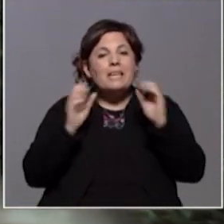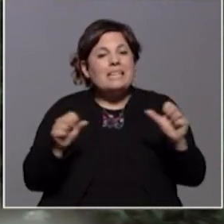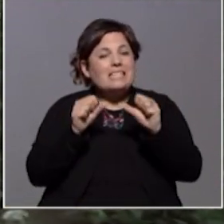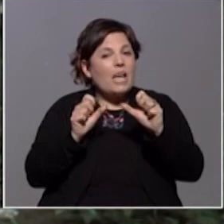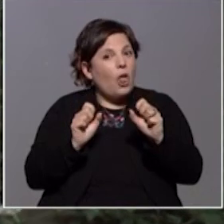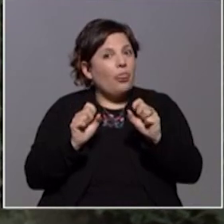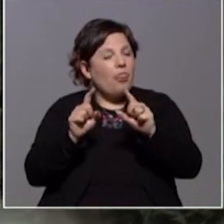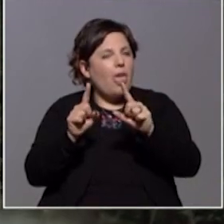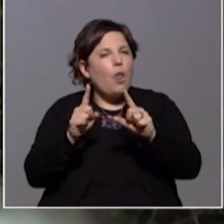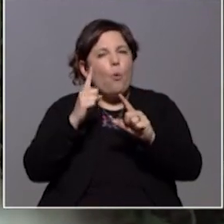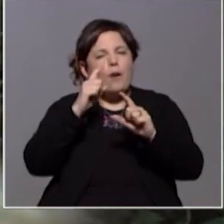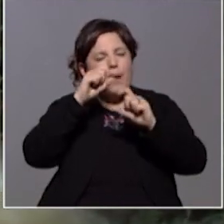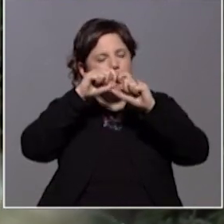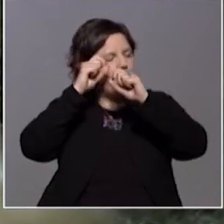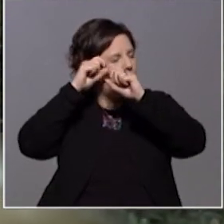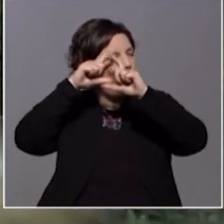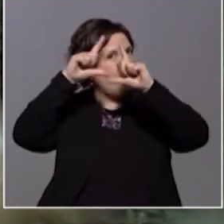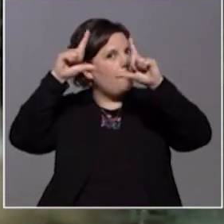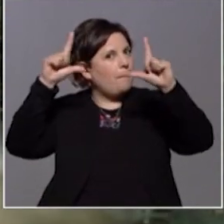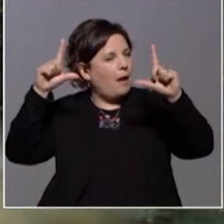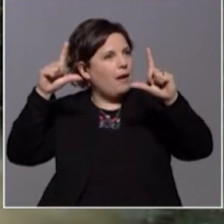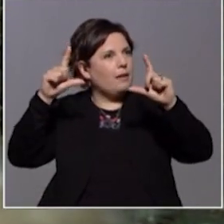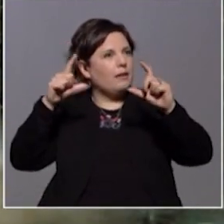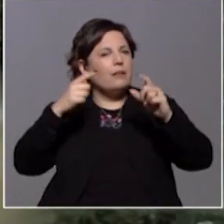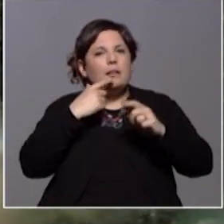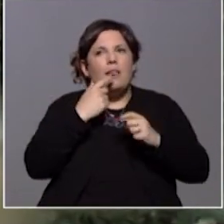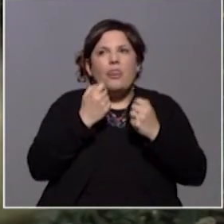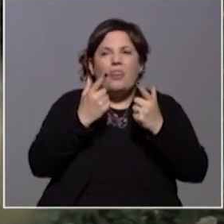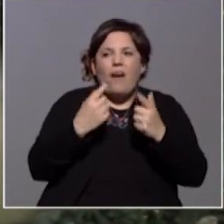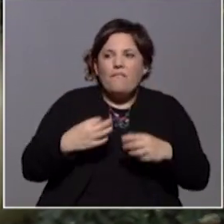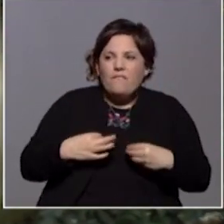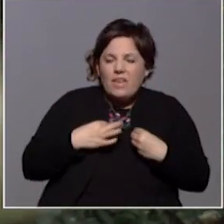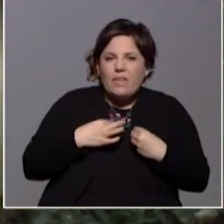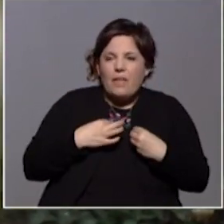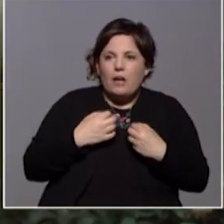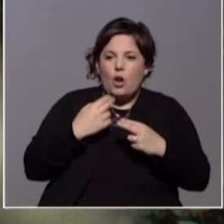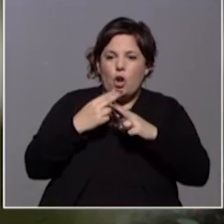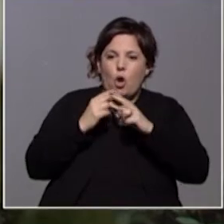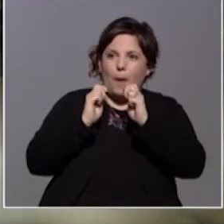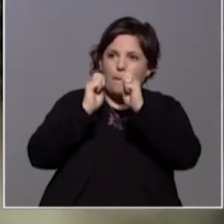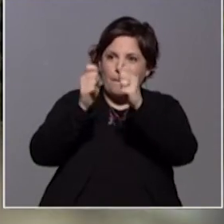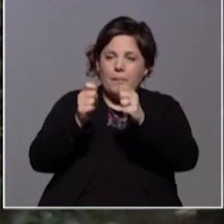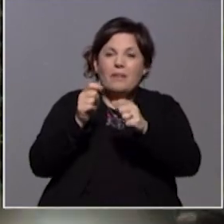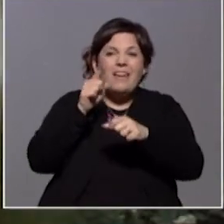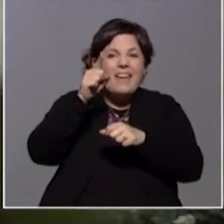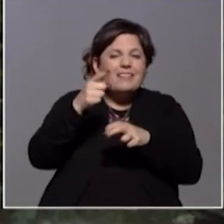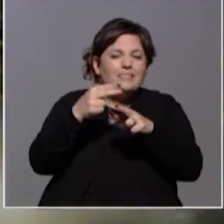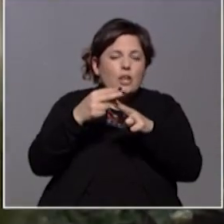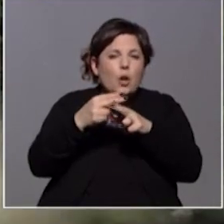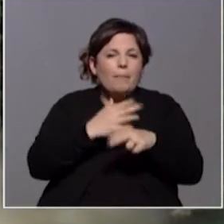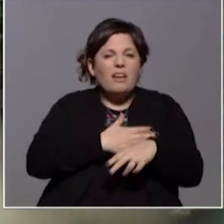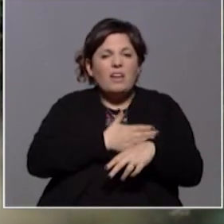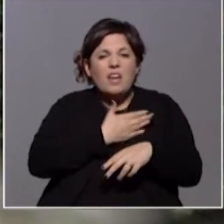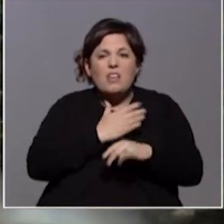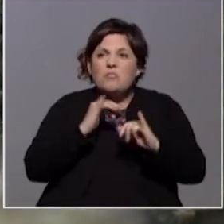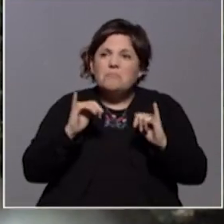él una imagen. Le dieron vida, le puse nombre. Ese nombre querido ya